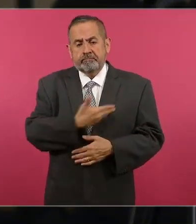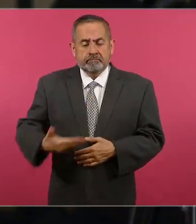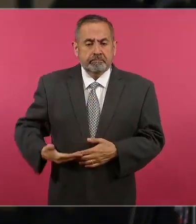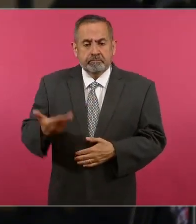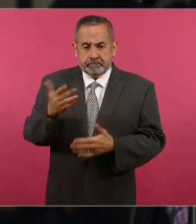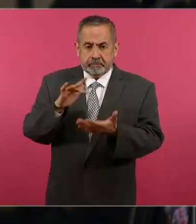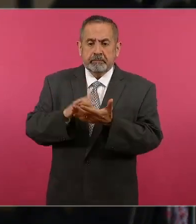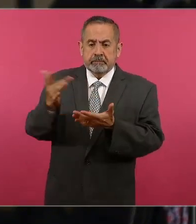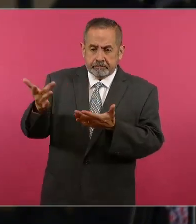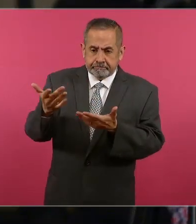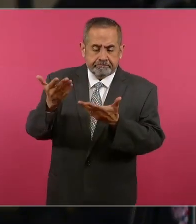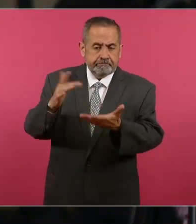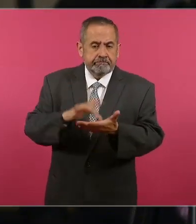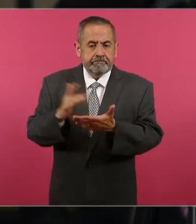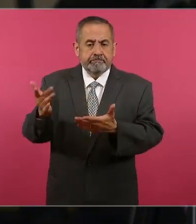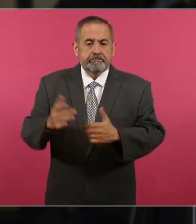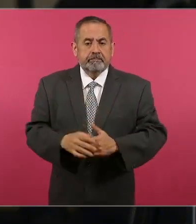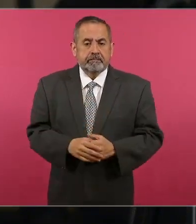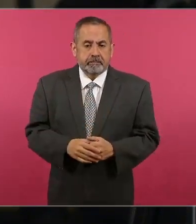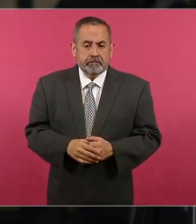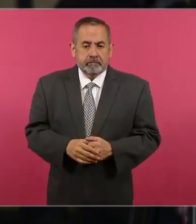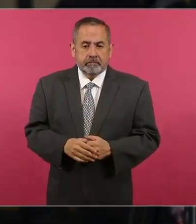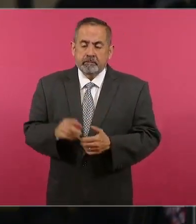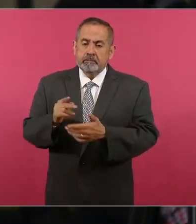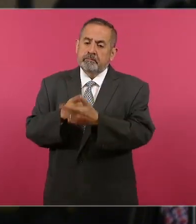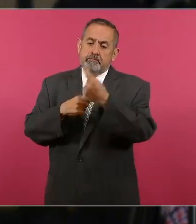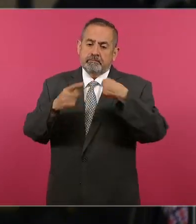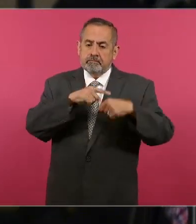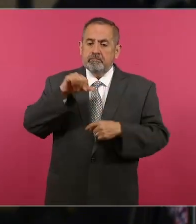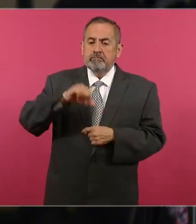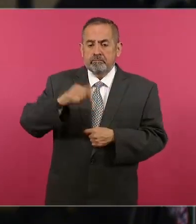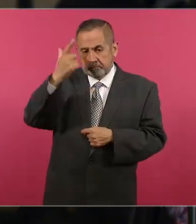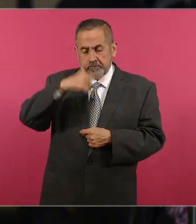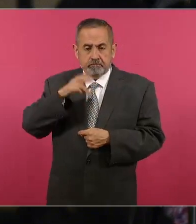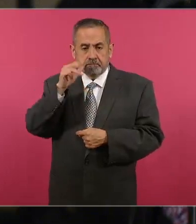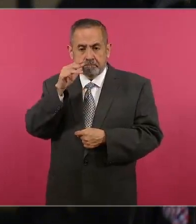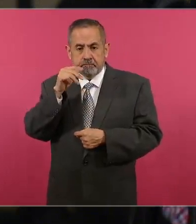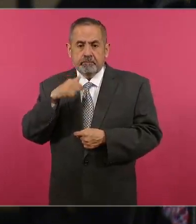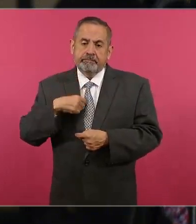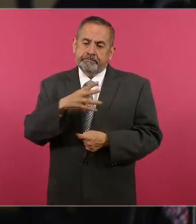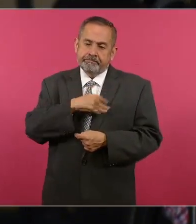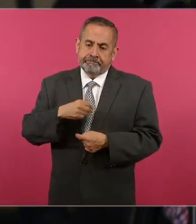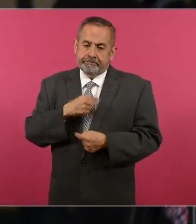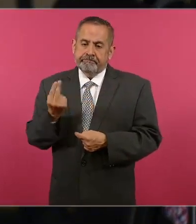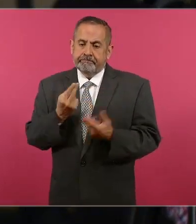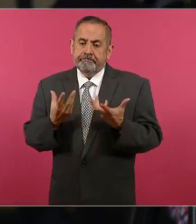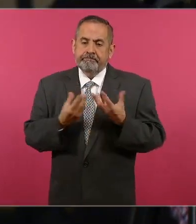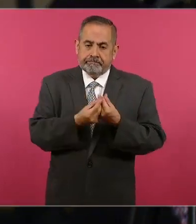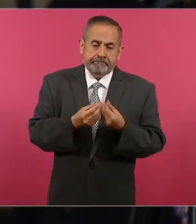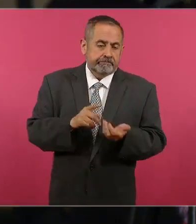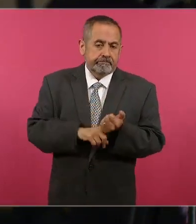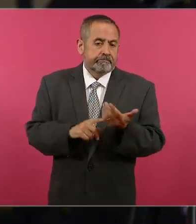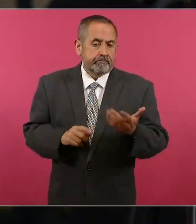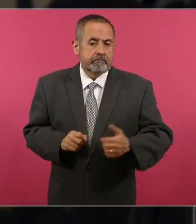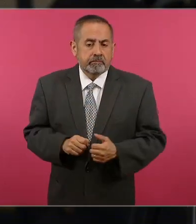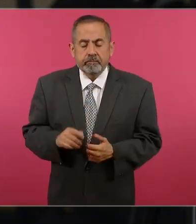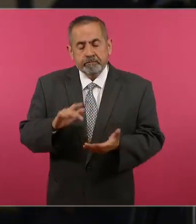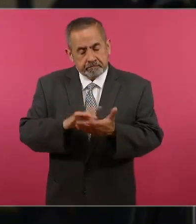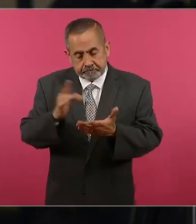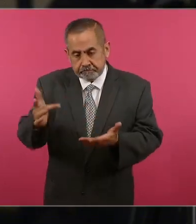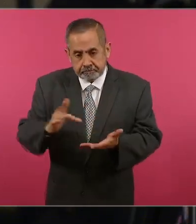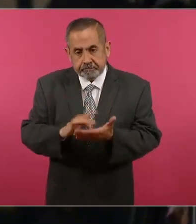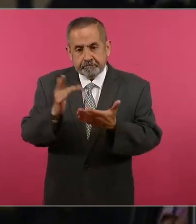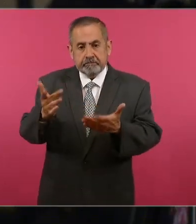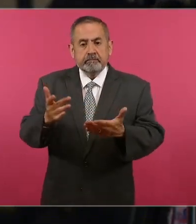Y gracias, me regreso a Mochis hoy. Mis hijas me necesitan. Y le agradezco